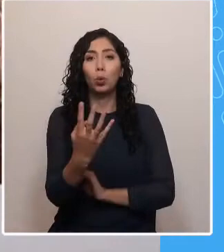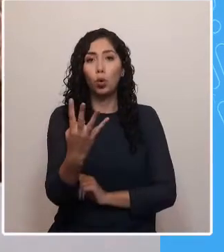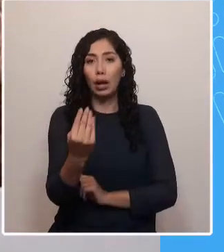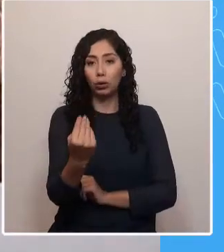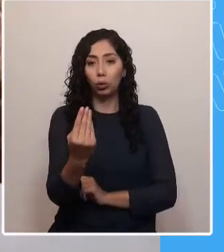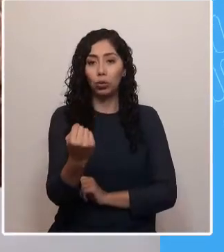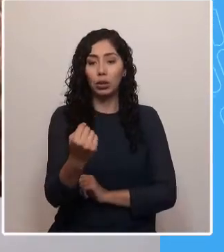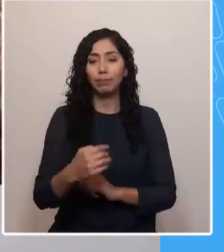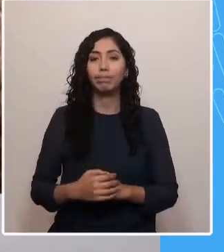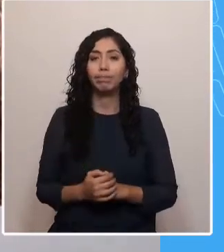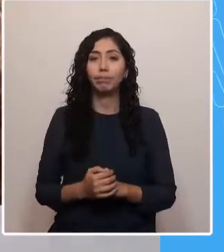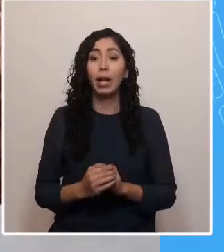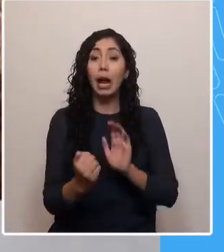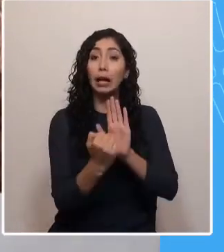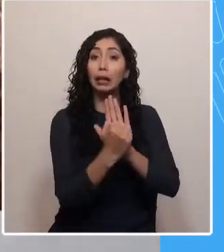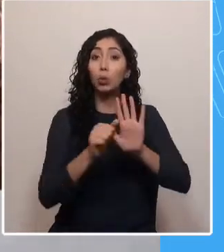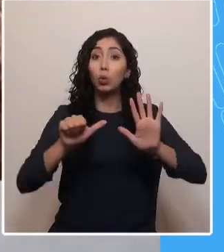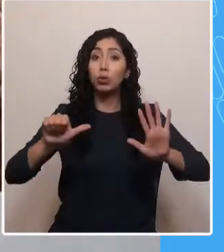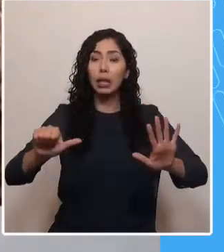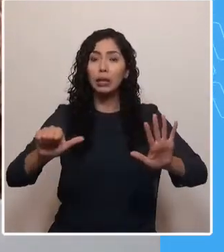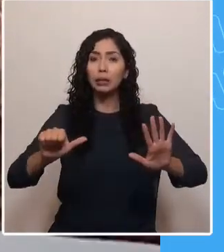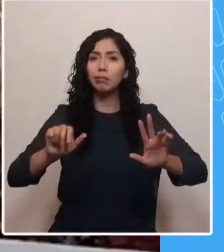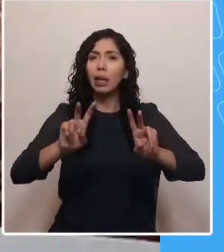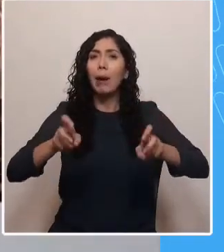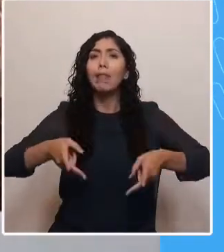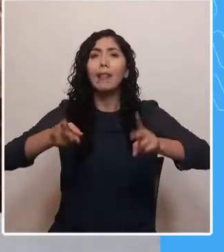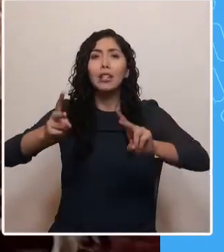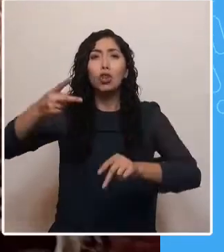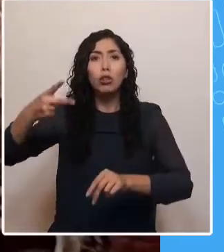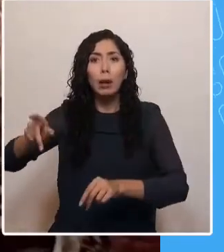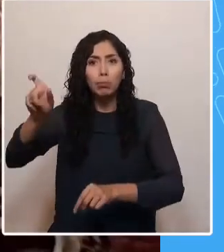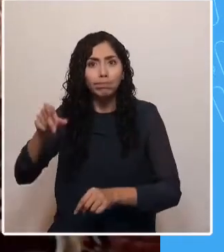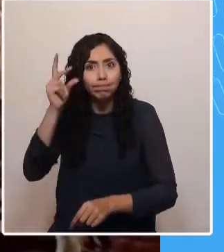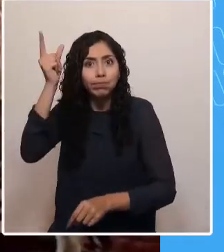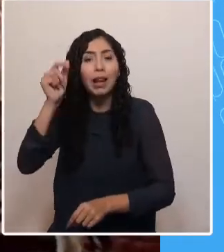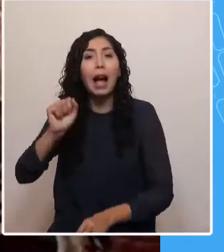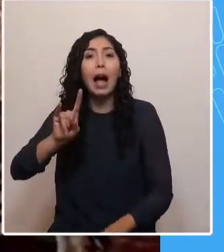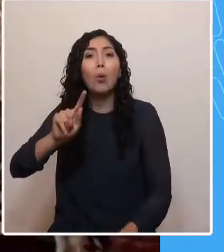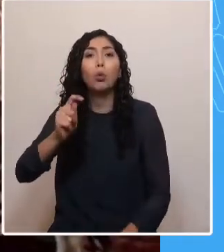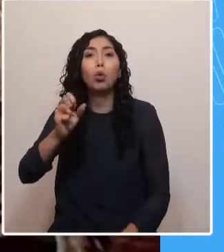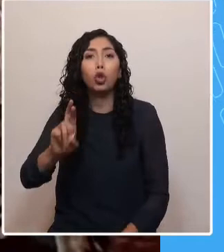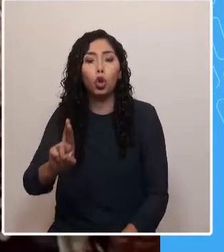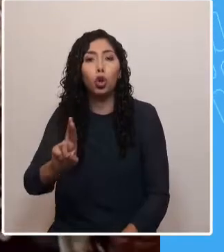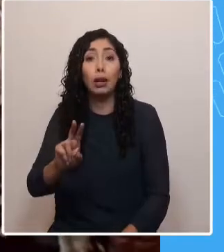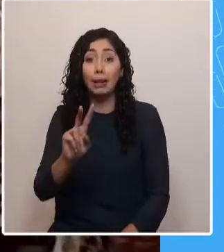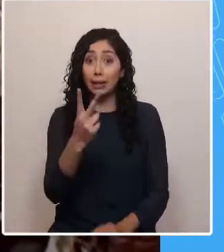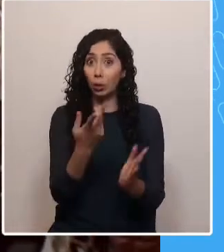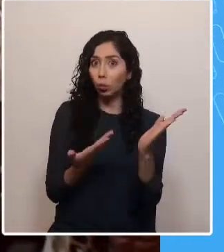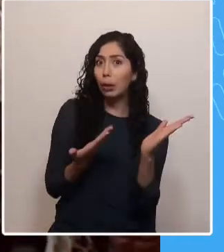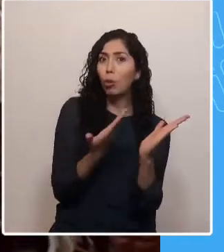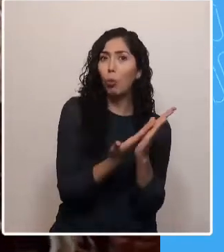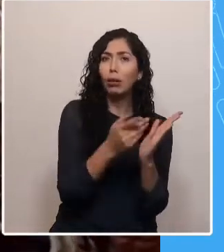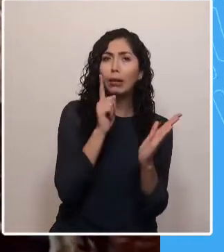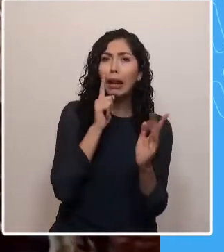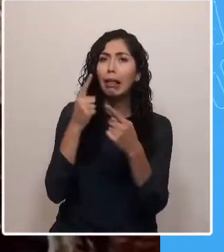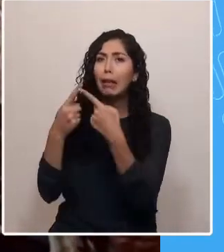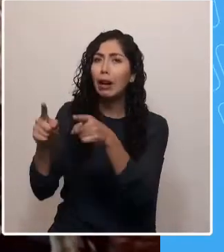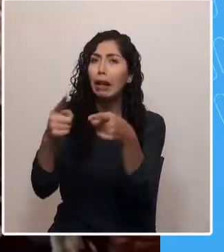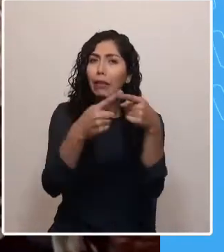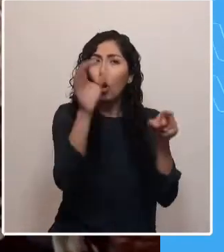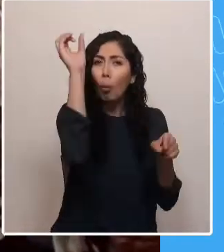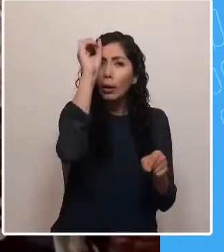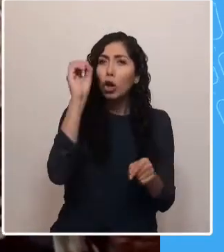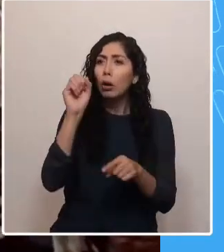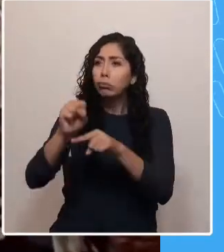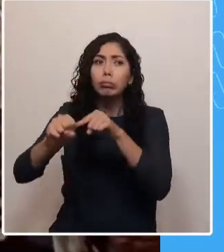Artículo 6 sobre los derechos de autor. Esta segunda propuesta ha sido capaz de recoger diversas miradas, lo cual da cuenta de la